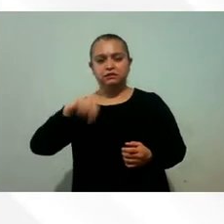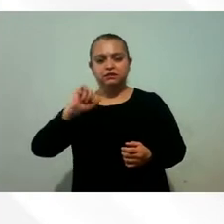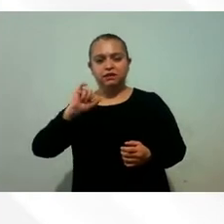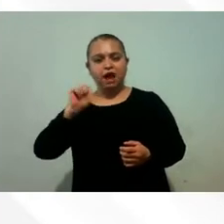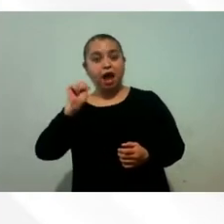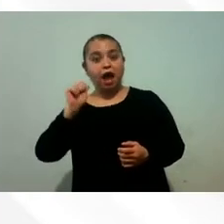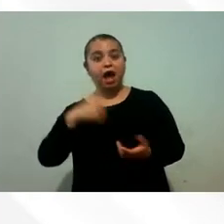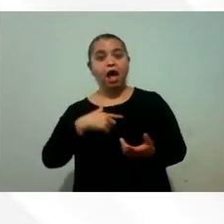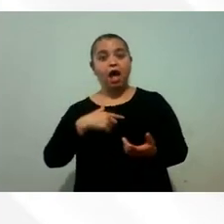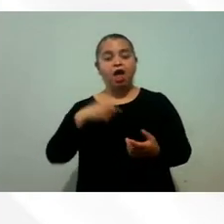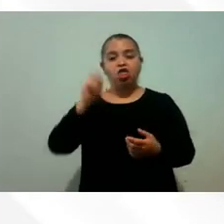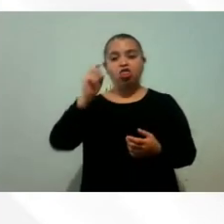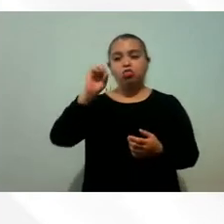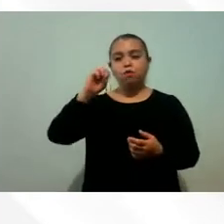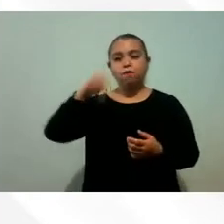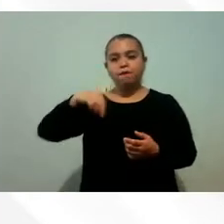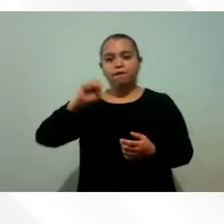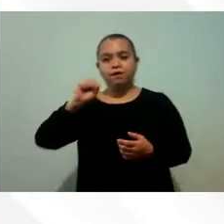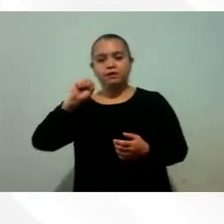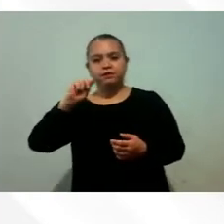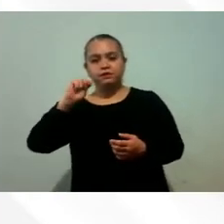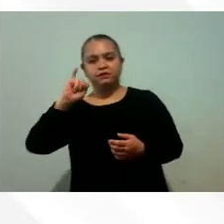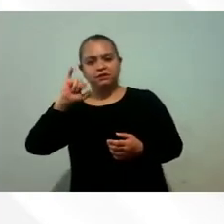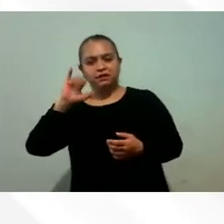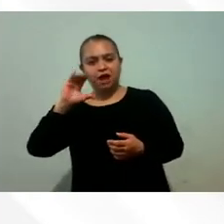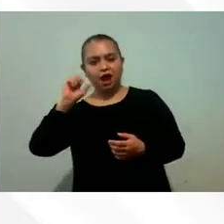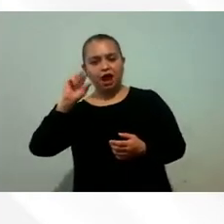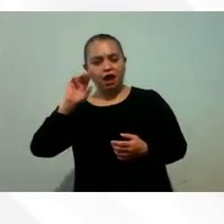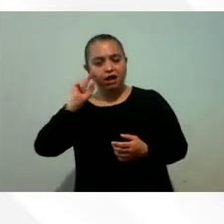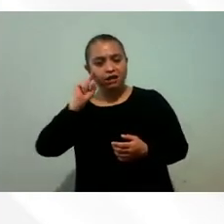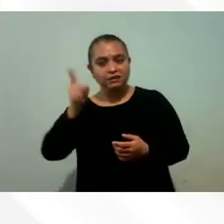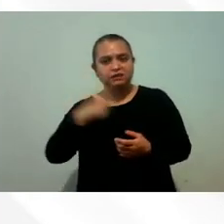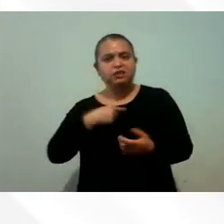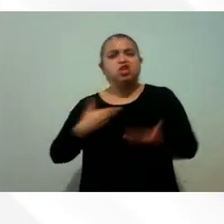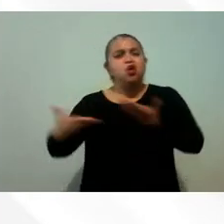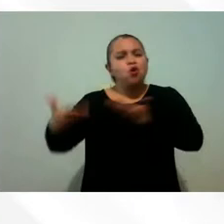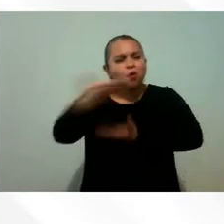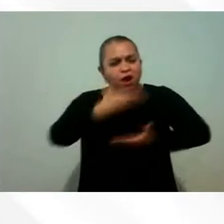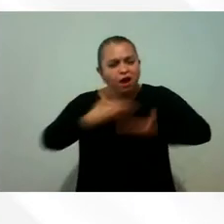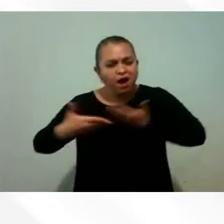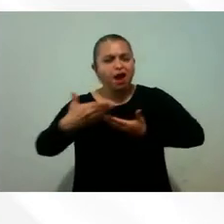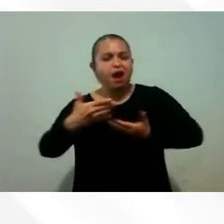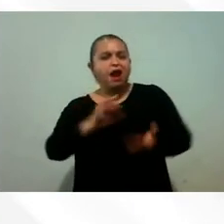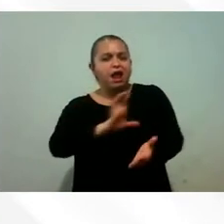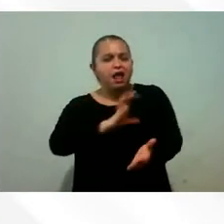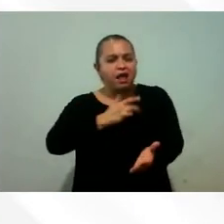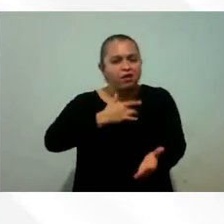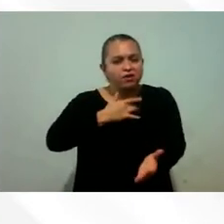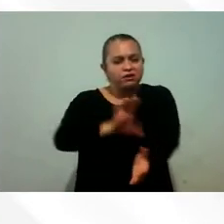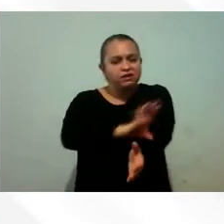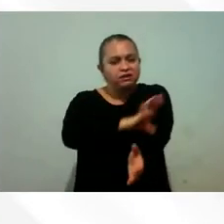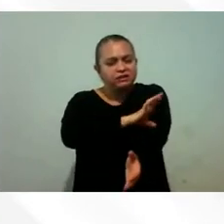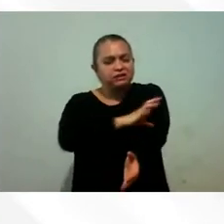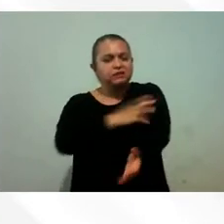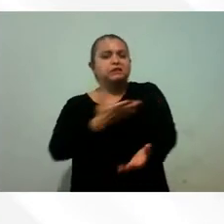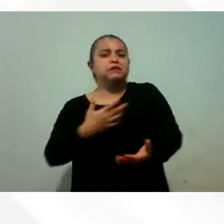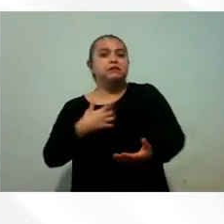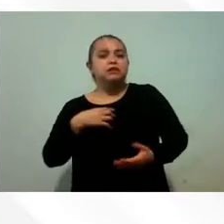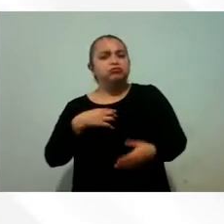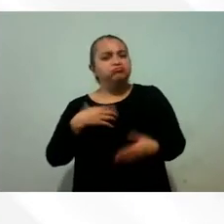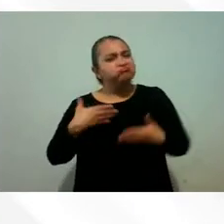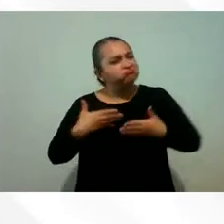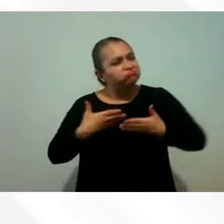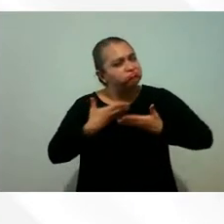Domesticar es como hacer lograr para permitir que se compartan las emociones y sentimientos. Ser generosos, aprender a